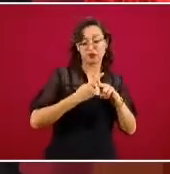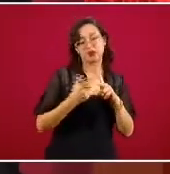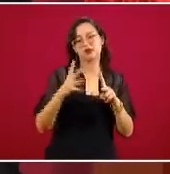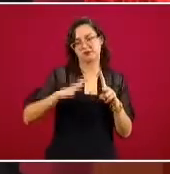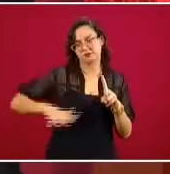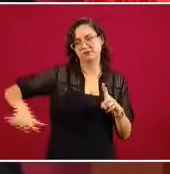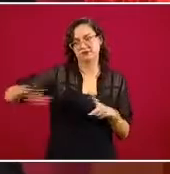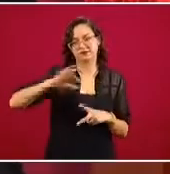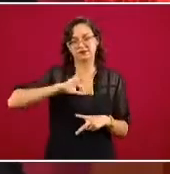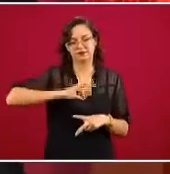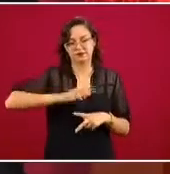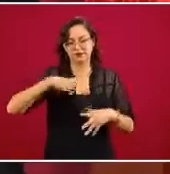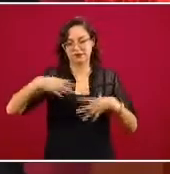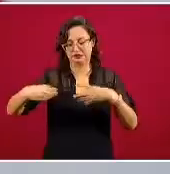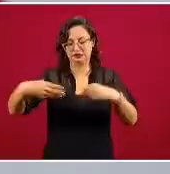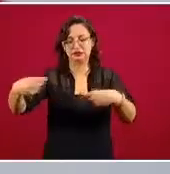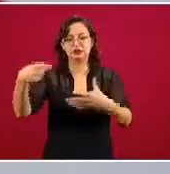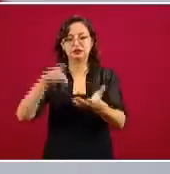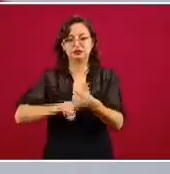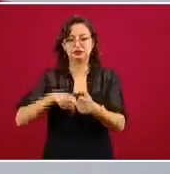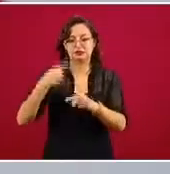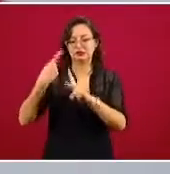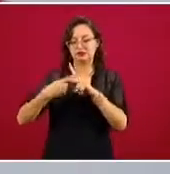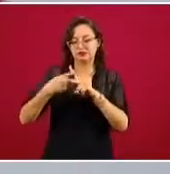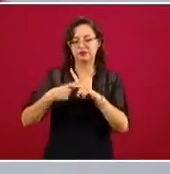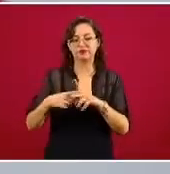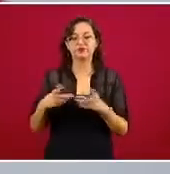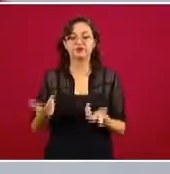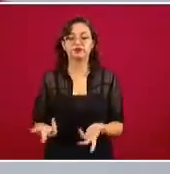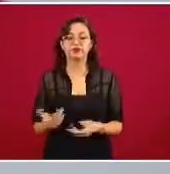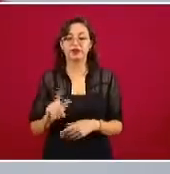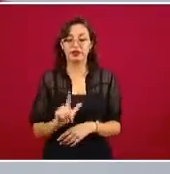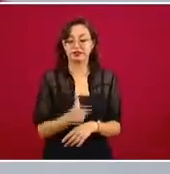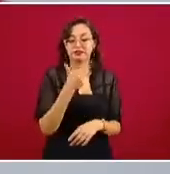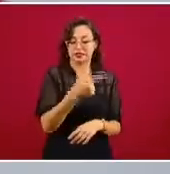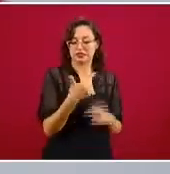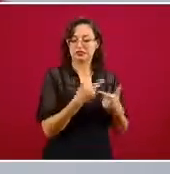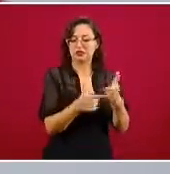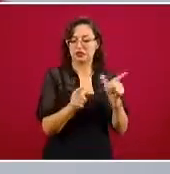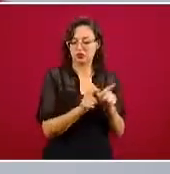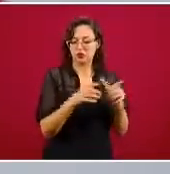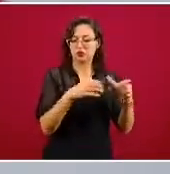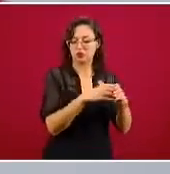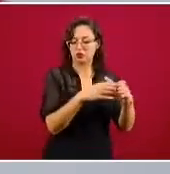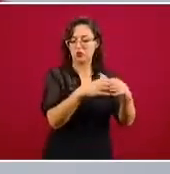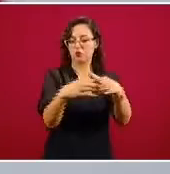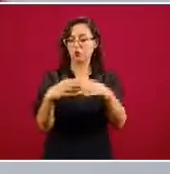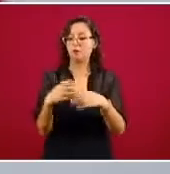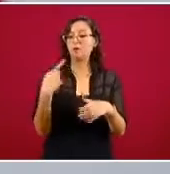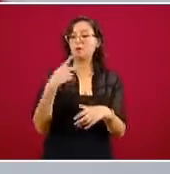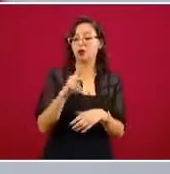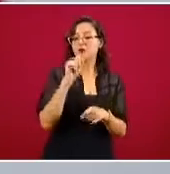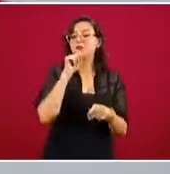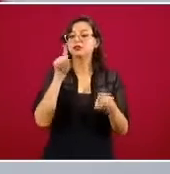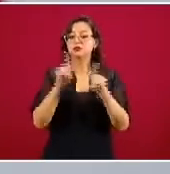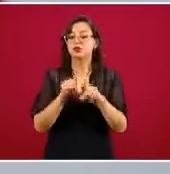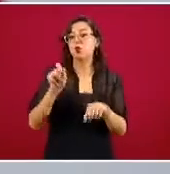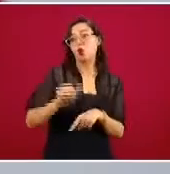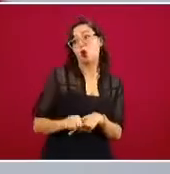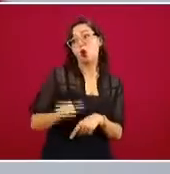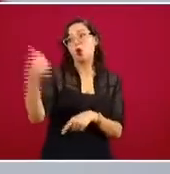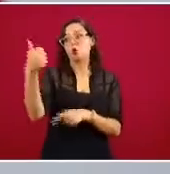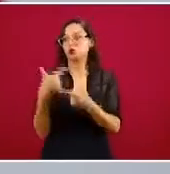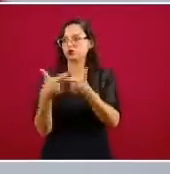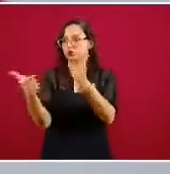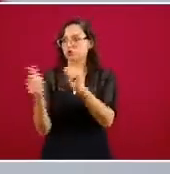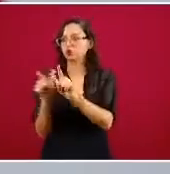aplicadas, epidemiología matemática. Digo más de 7 porque 7 de manera directa participaron, pero a su vez hemos estado en conversaciones